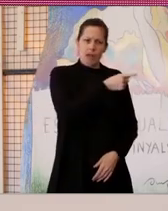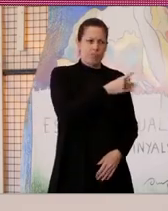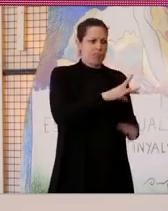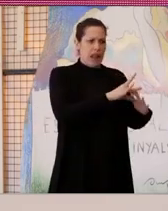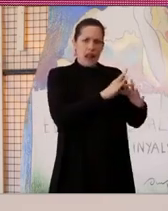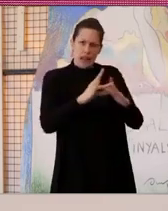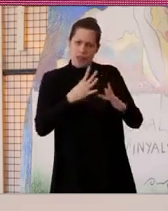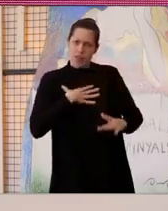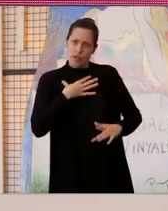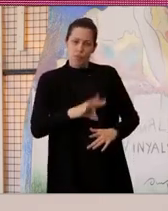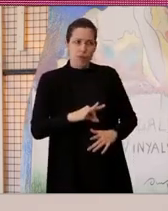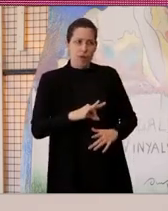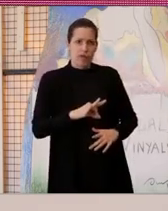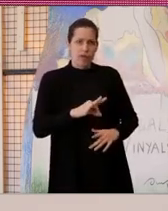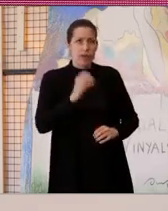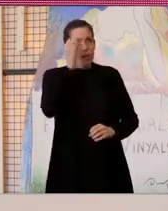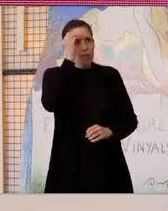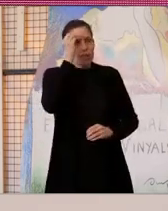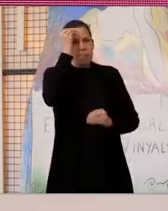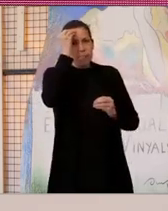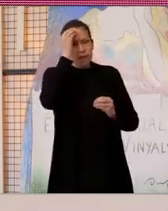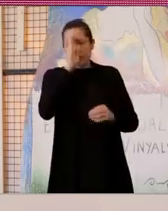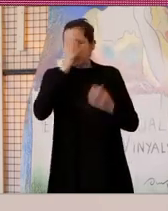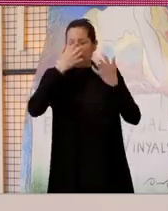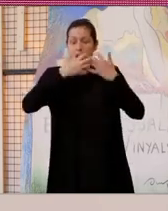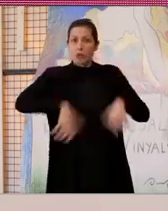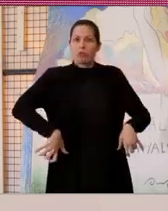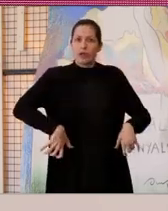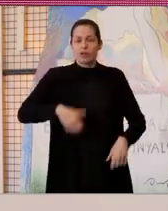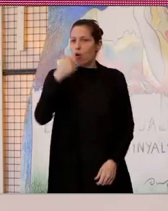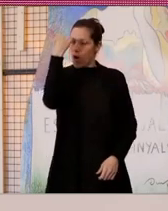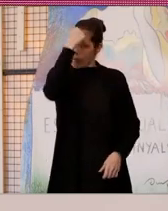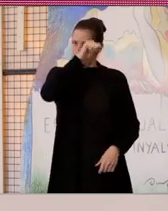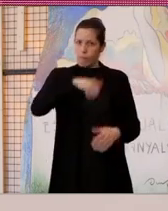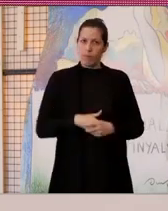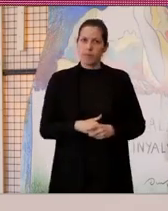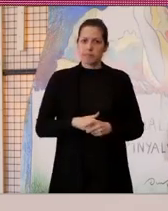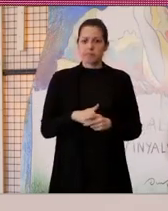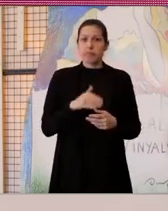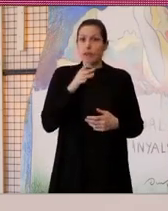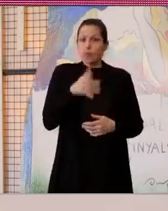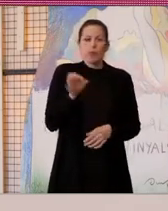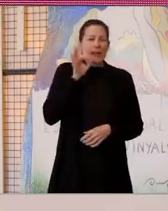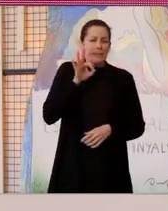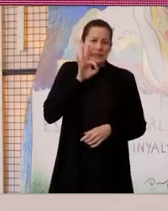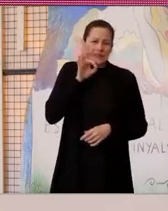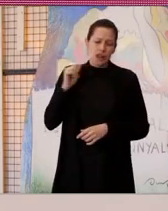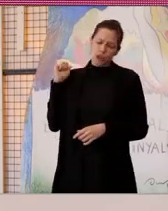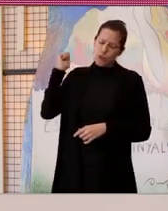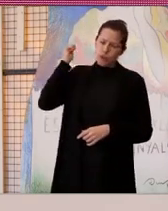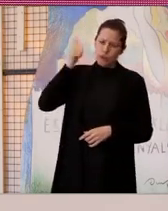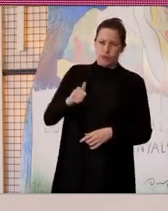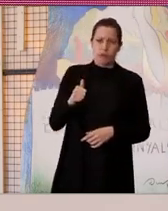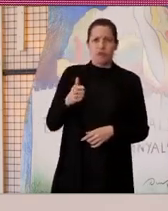en nuestra mentalidad aparece un tío Porque tradicionalmente por siglos la autoridad la